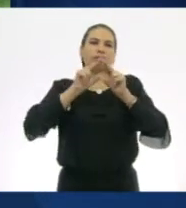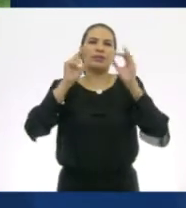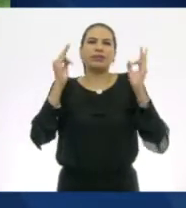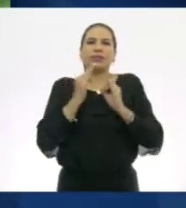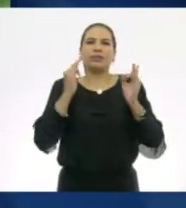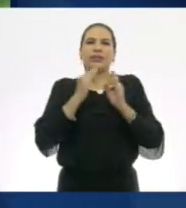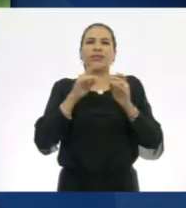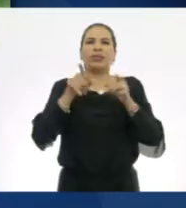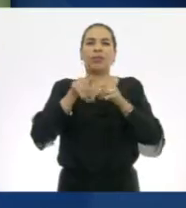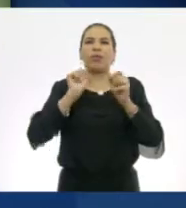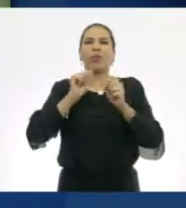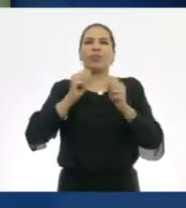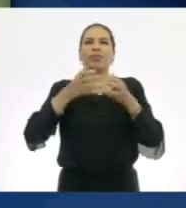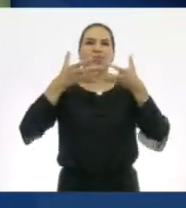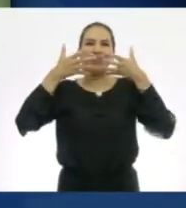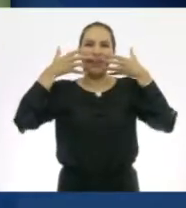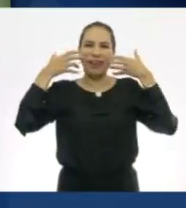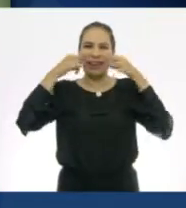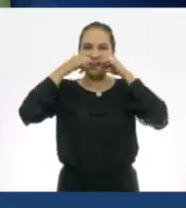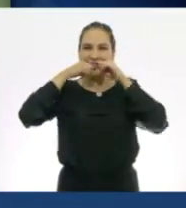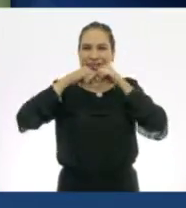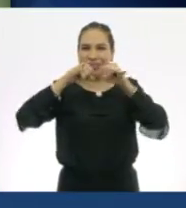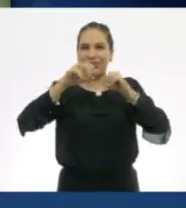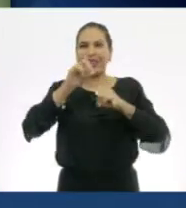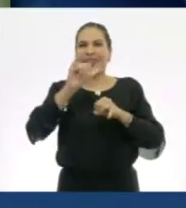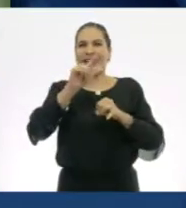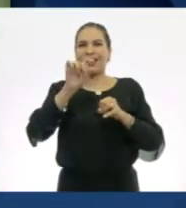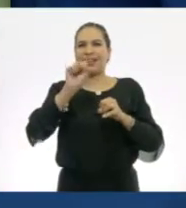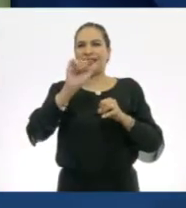los dientes de sable.